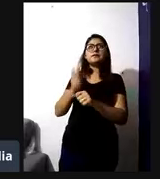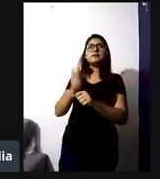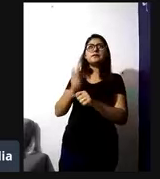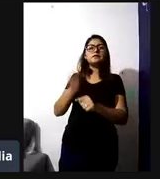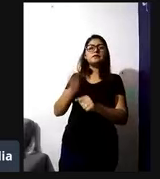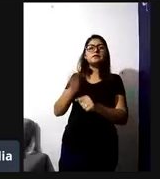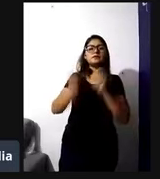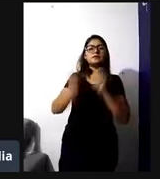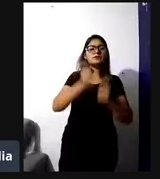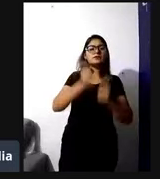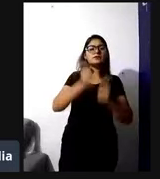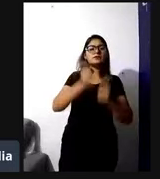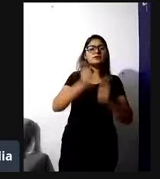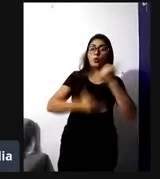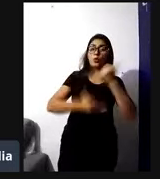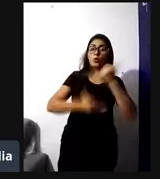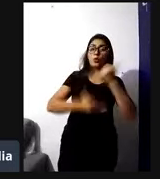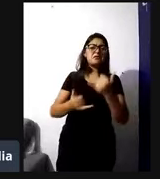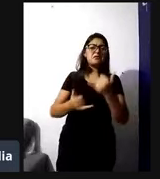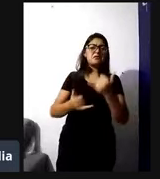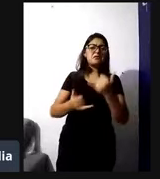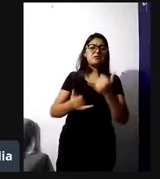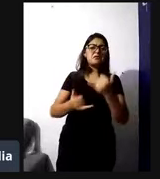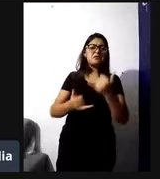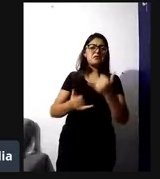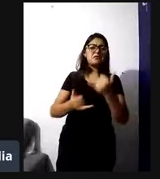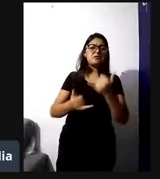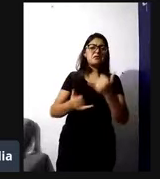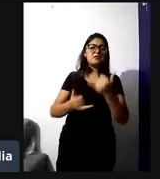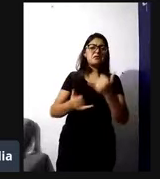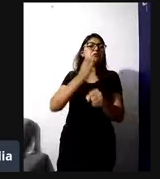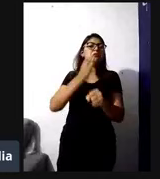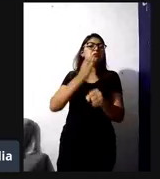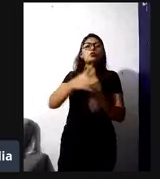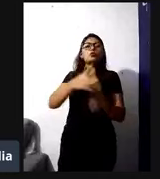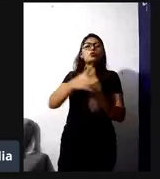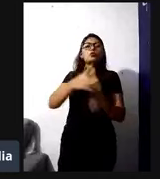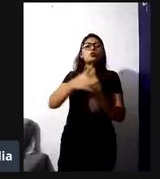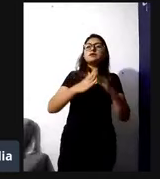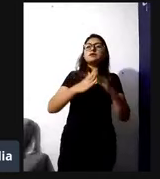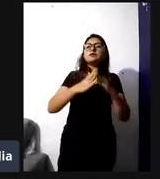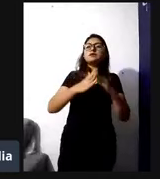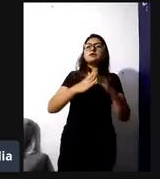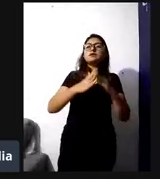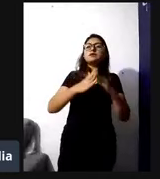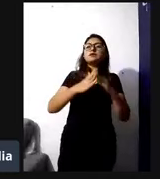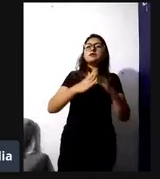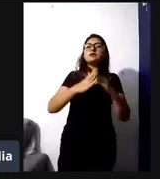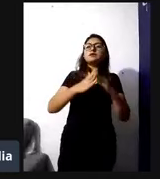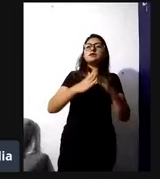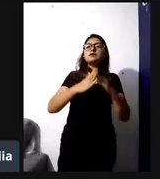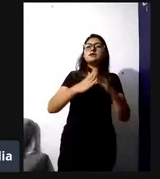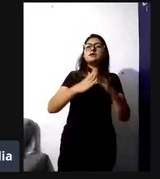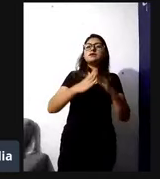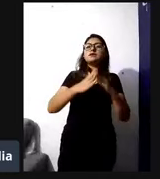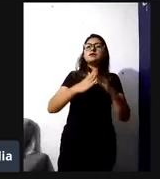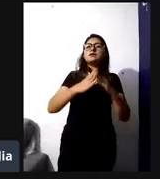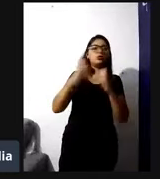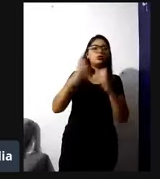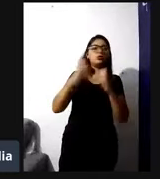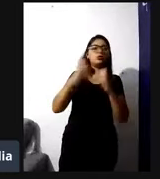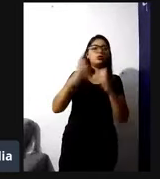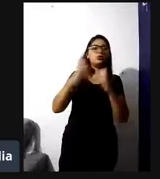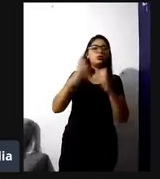juegos que pueden ser muy básicos, con cosas que tenemos en casa, además, les pueden servir mucho para irse integrando, cosas que tengan que ver